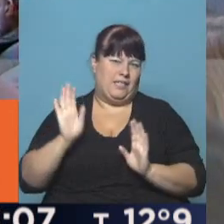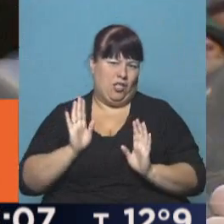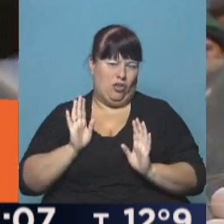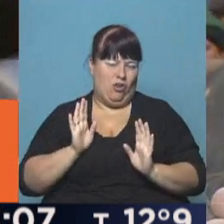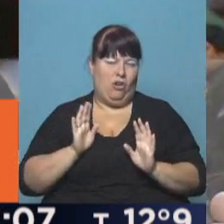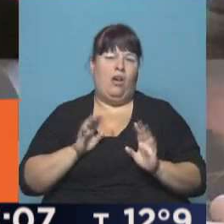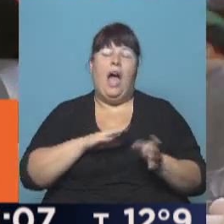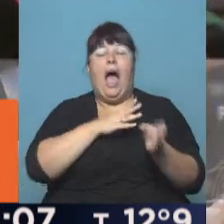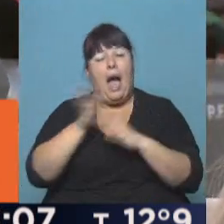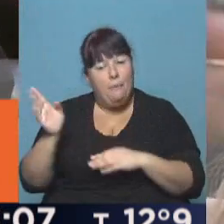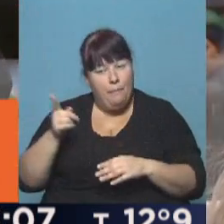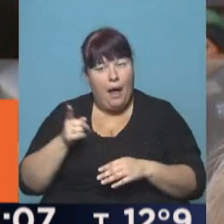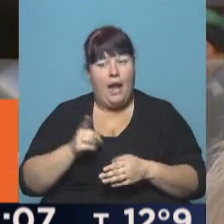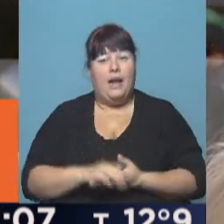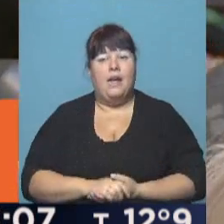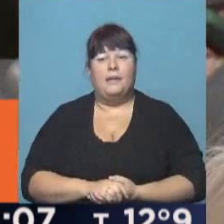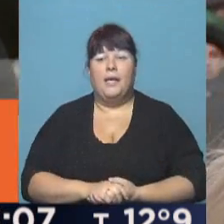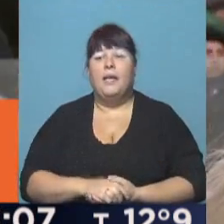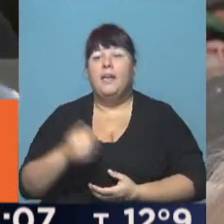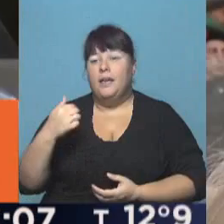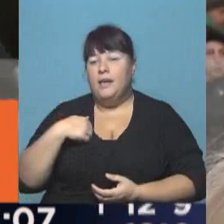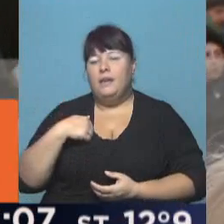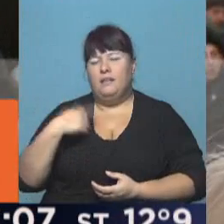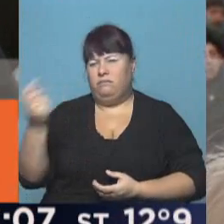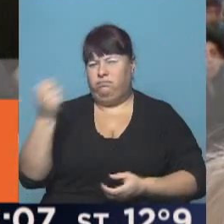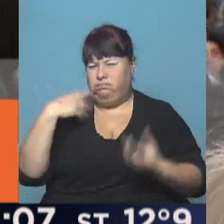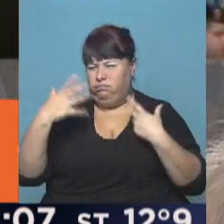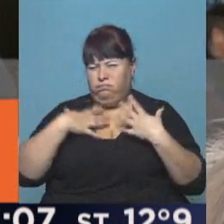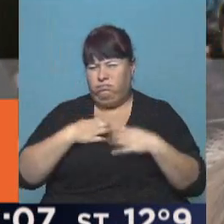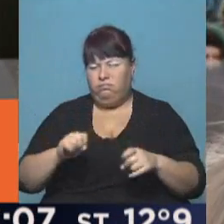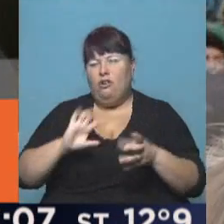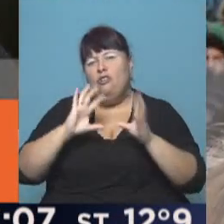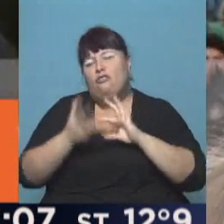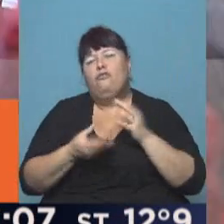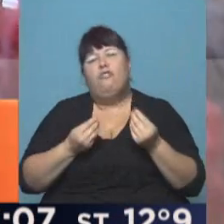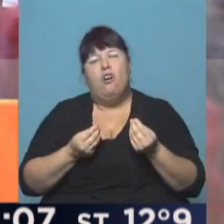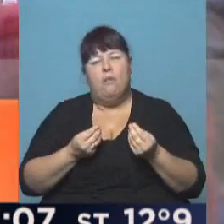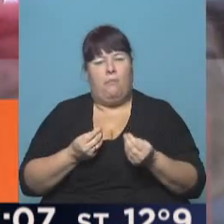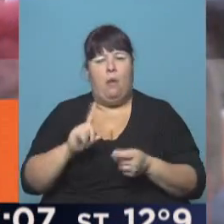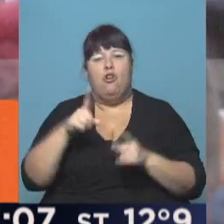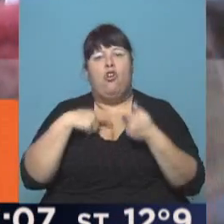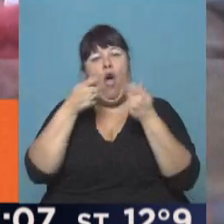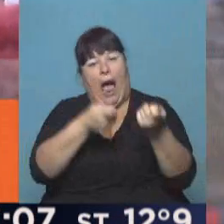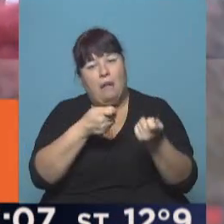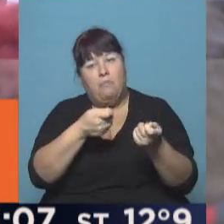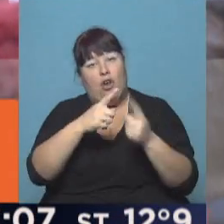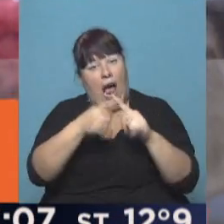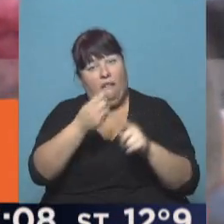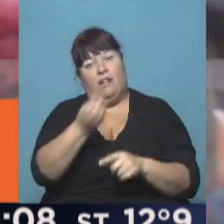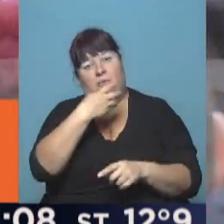Y por el otro lado, fuimos defenestrados de alguna forma por no apoyar ese pacto.